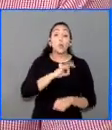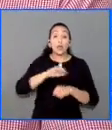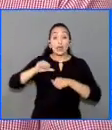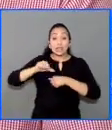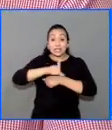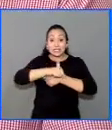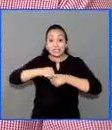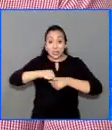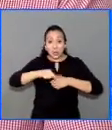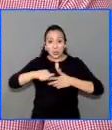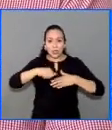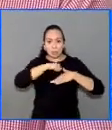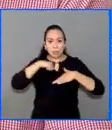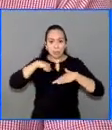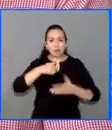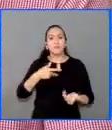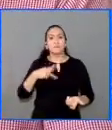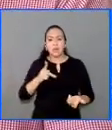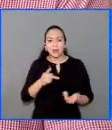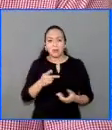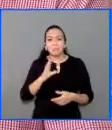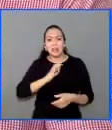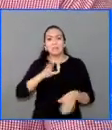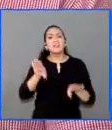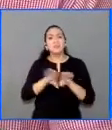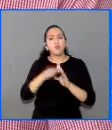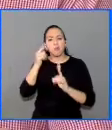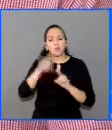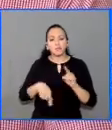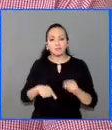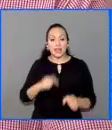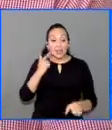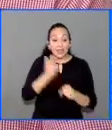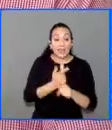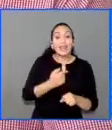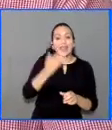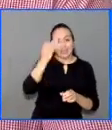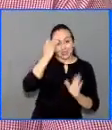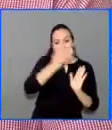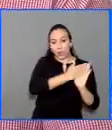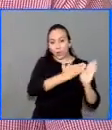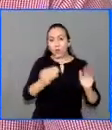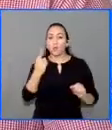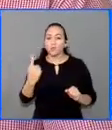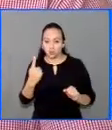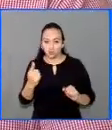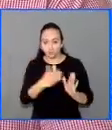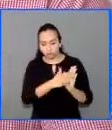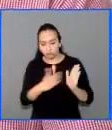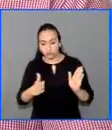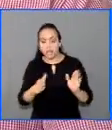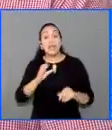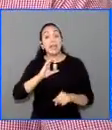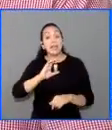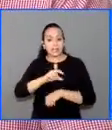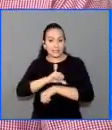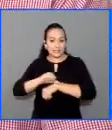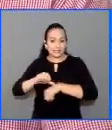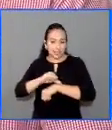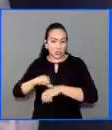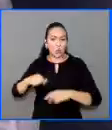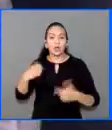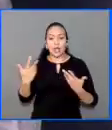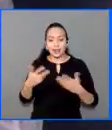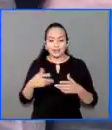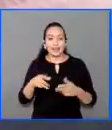hoy en día para curar el cáncer es detectarlo en etapa 1 y que lo operemos por cirugía robótica o por otros métodos de cirugía de mínima